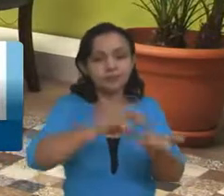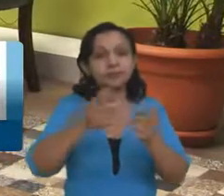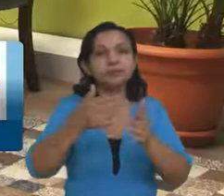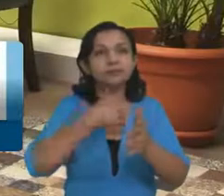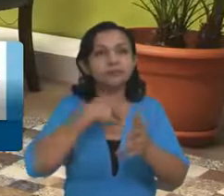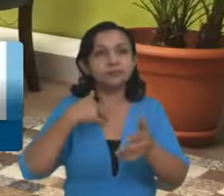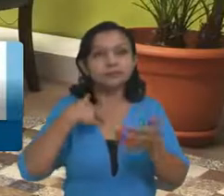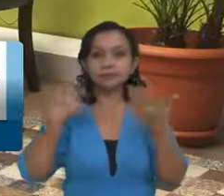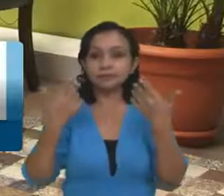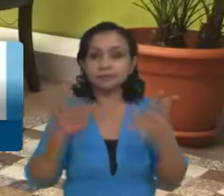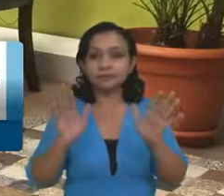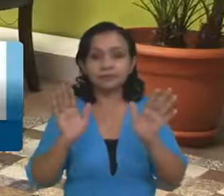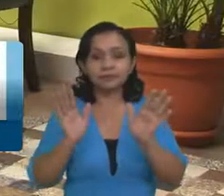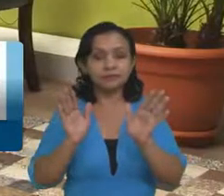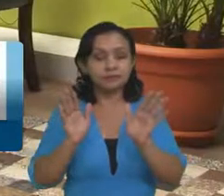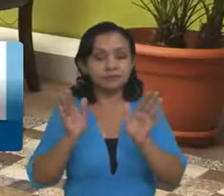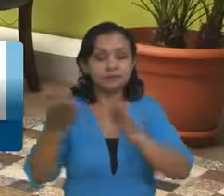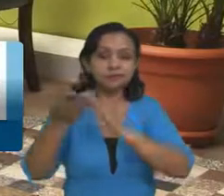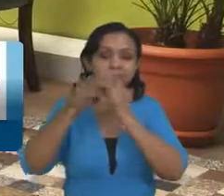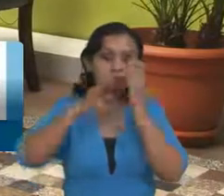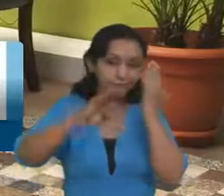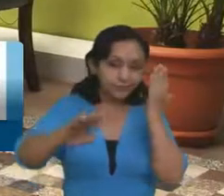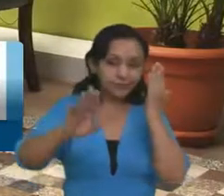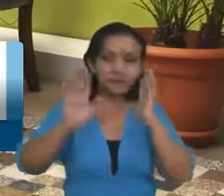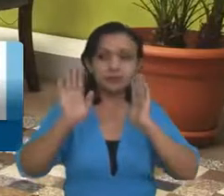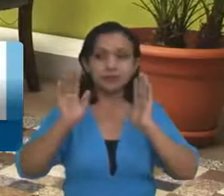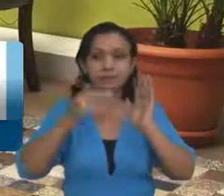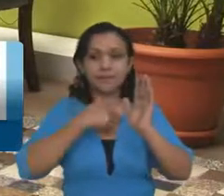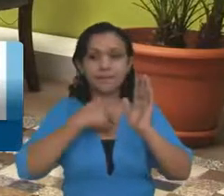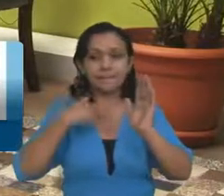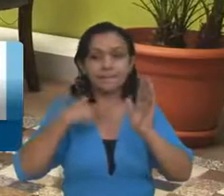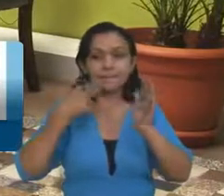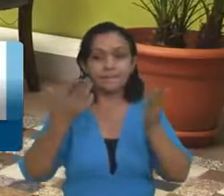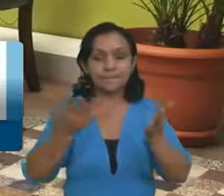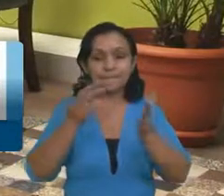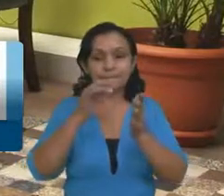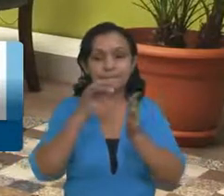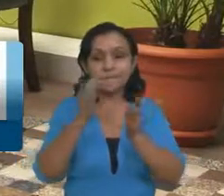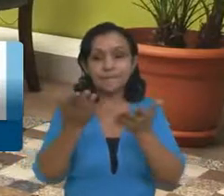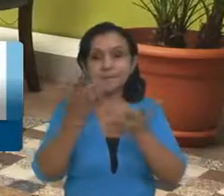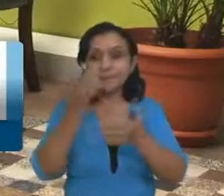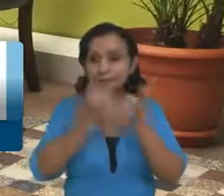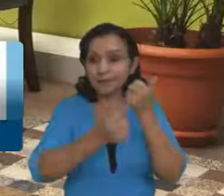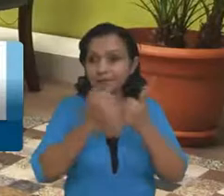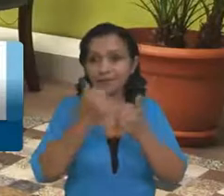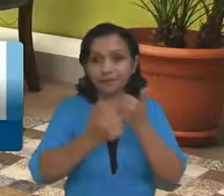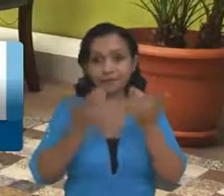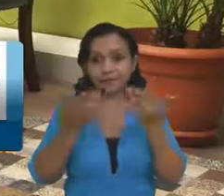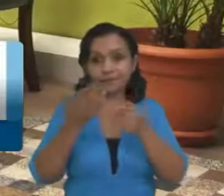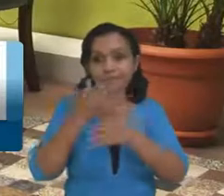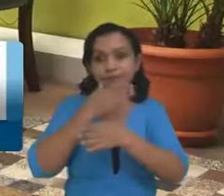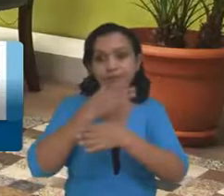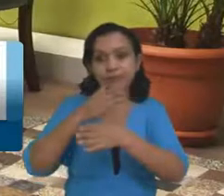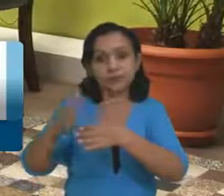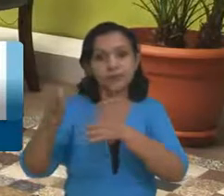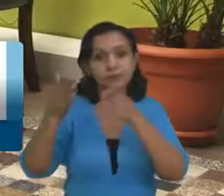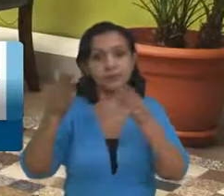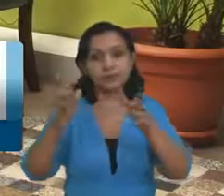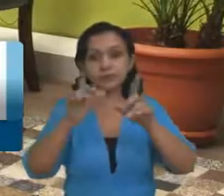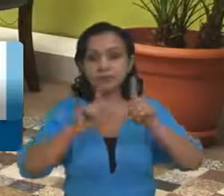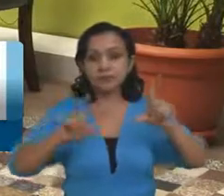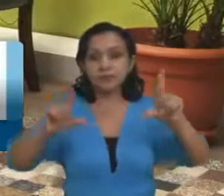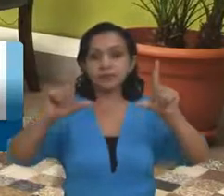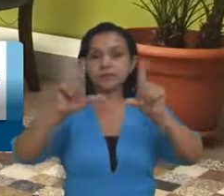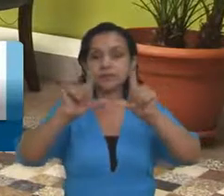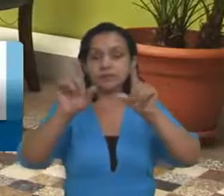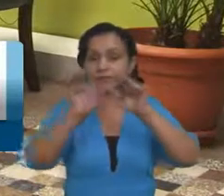sea taekwondo. De hecho, pues, bueno, judo. Es un problema totalmente aparte, pero el lugar que